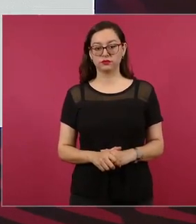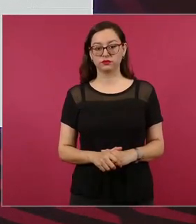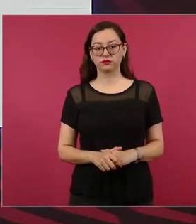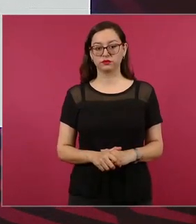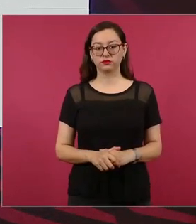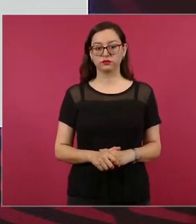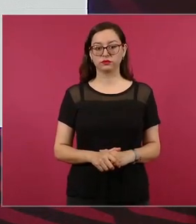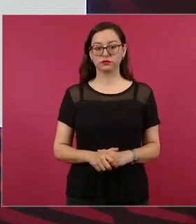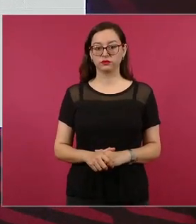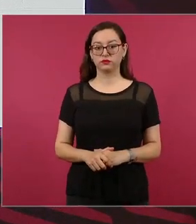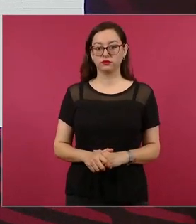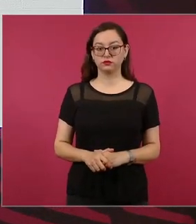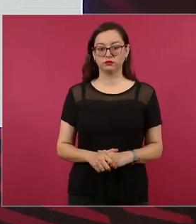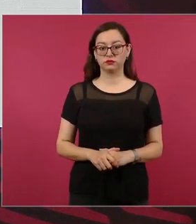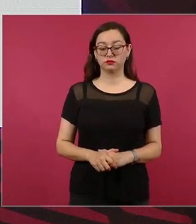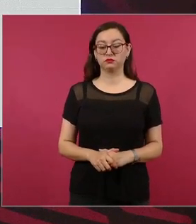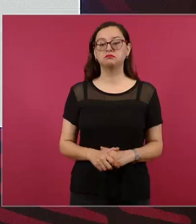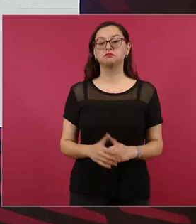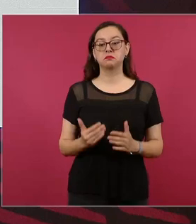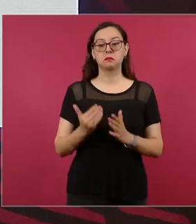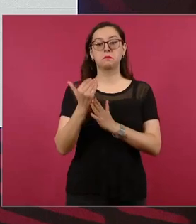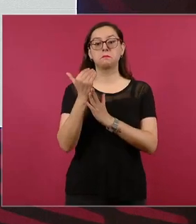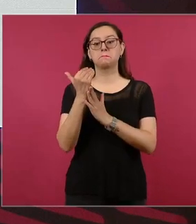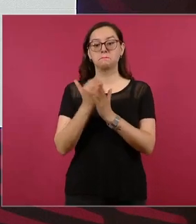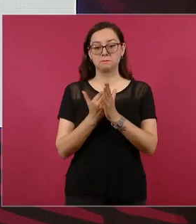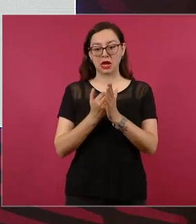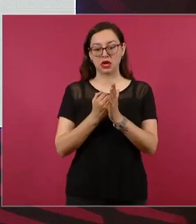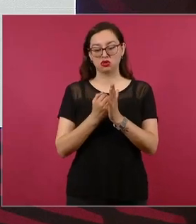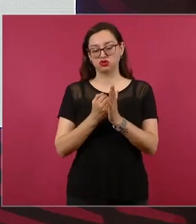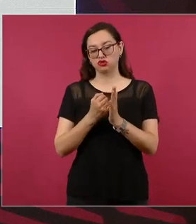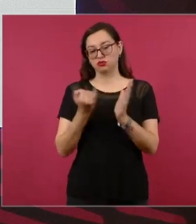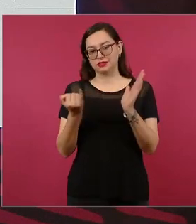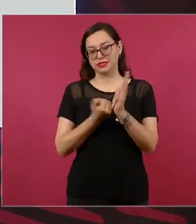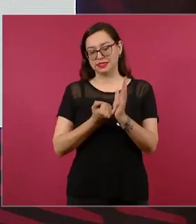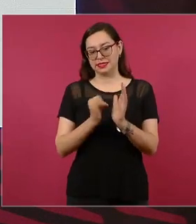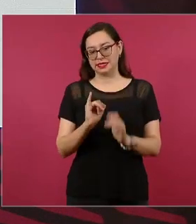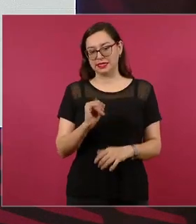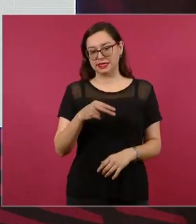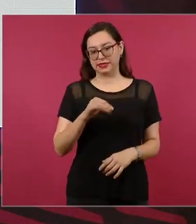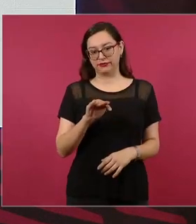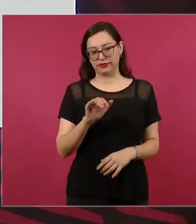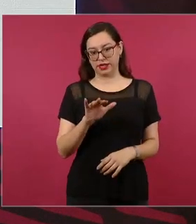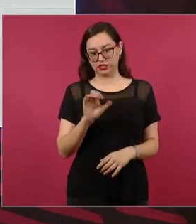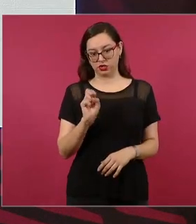es decir, descontando inflación,